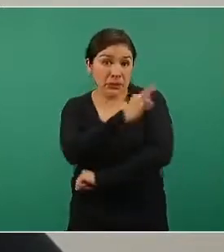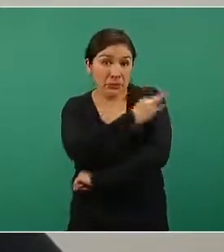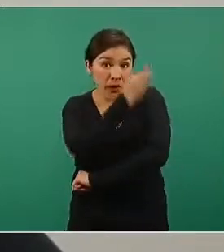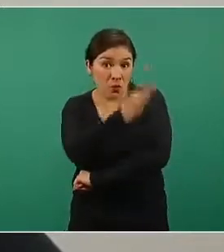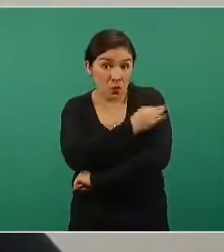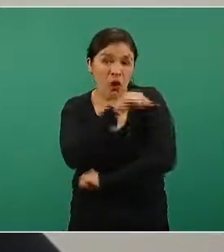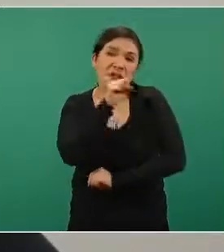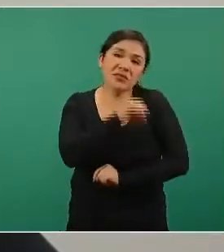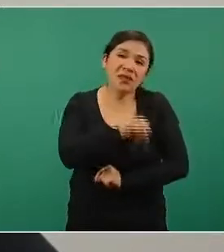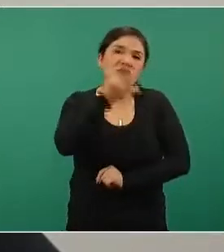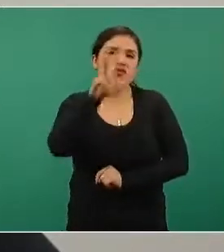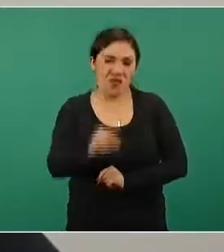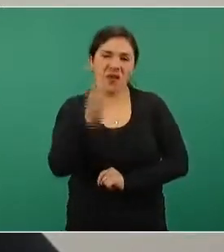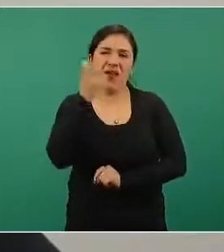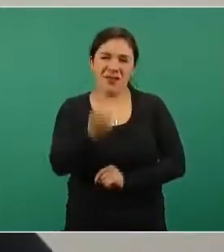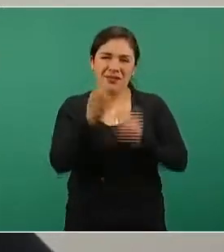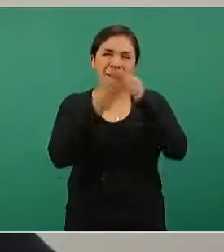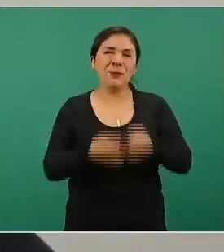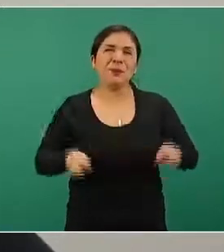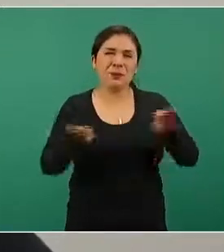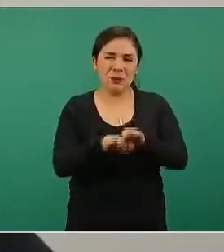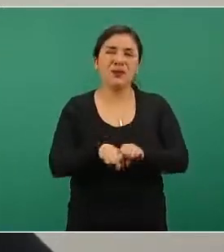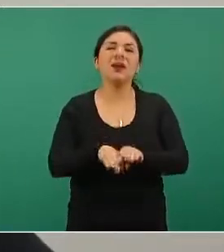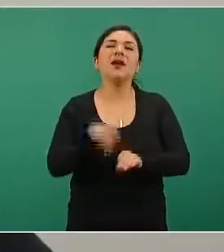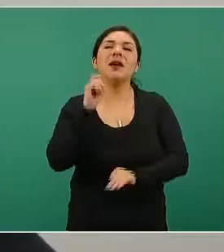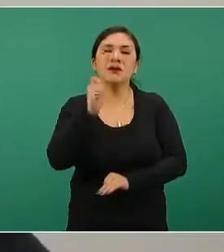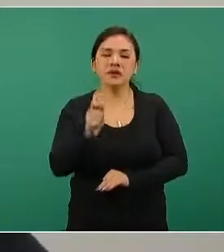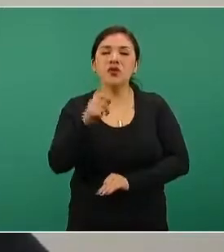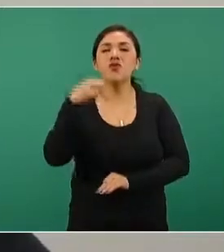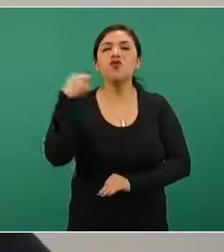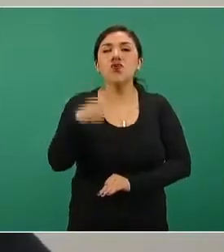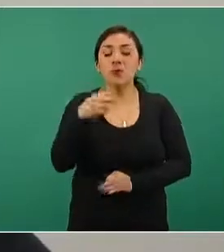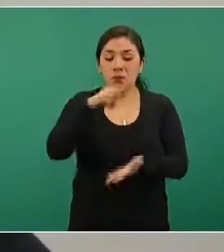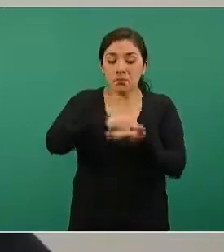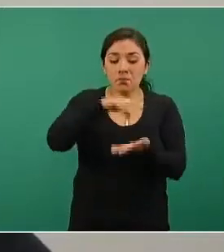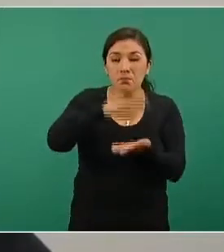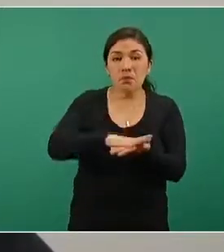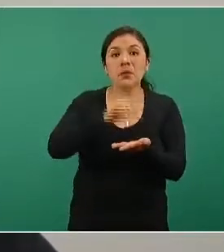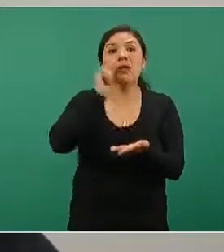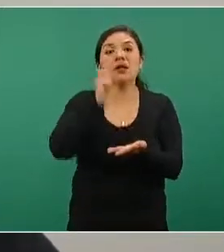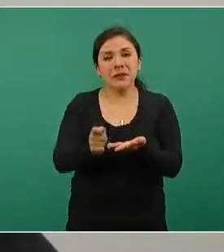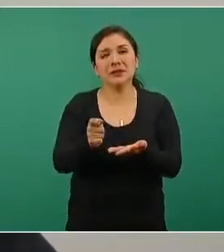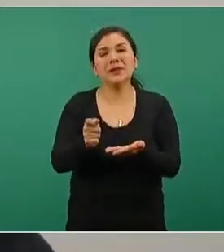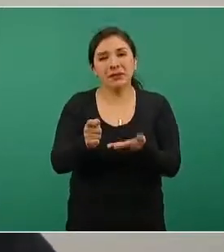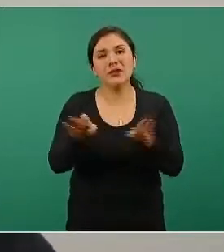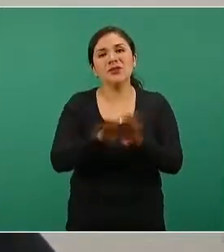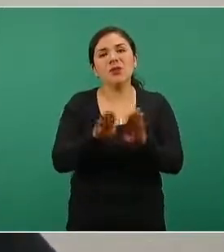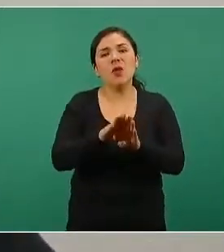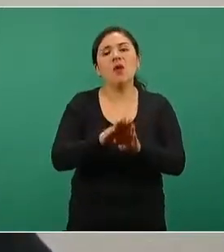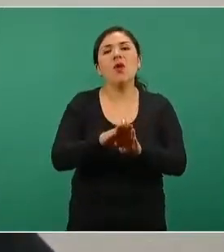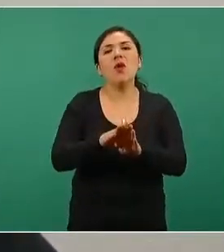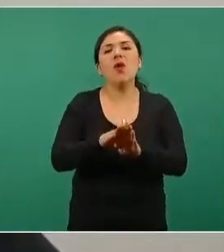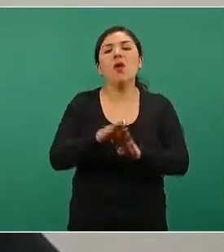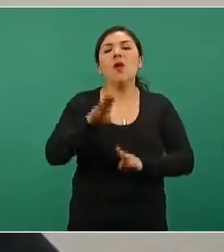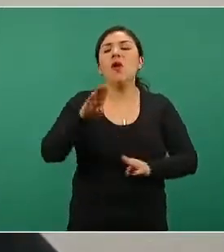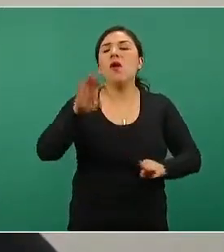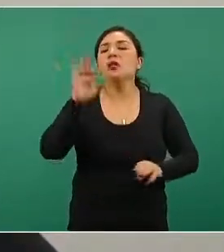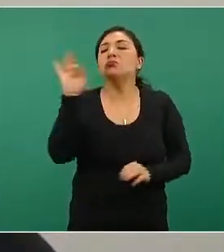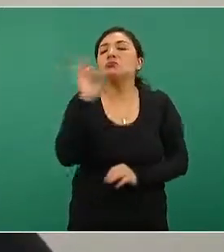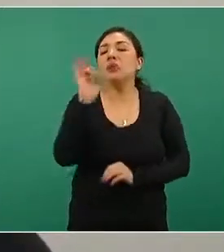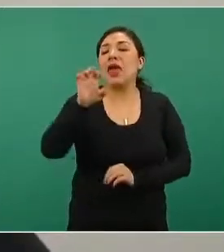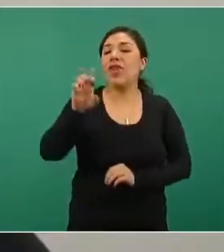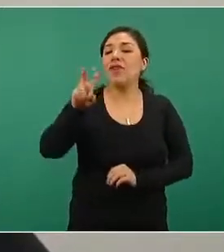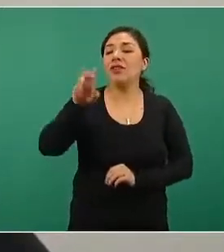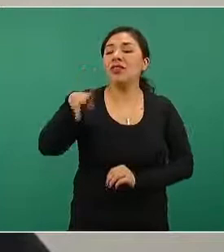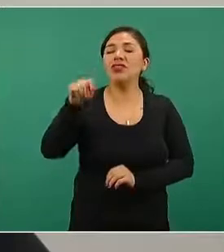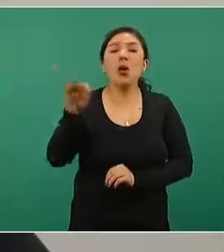la vacuna. De ahí importante que el nombre de lo que se clasifica y reporta es precisamente evento supuestamente